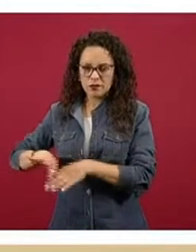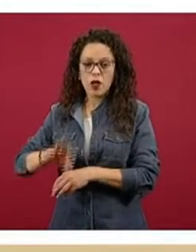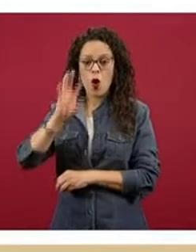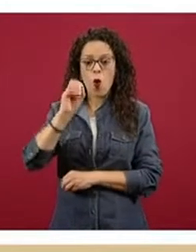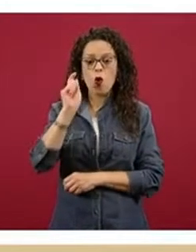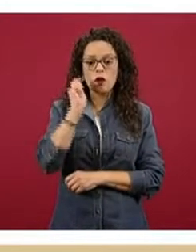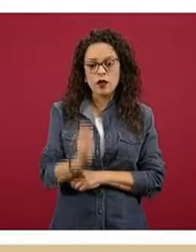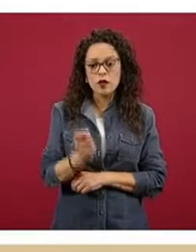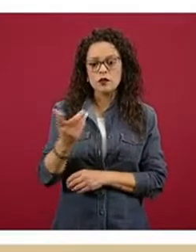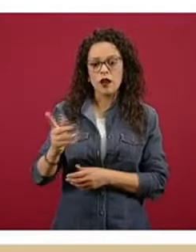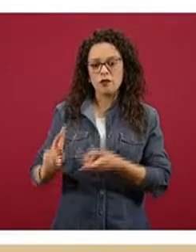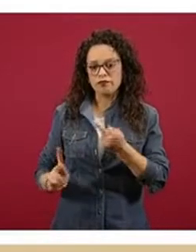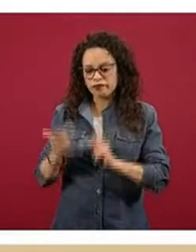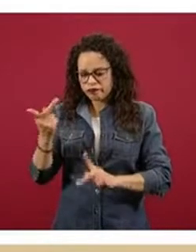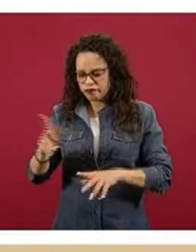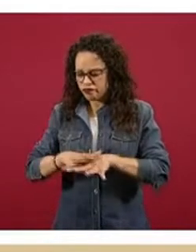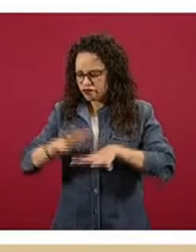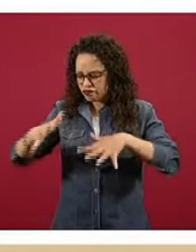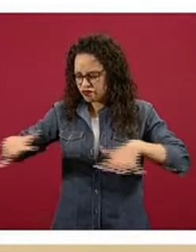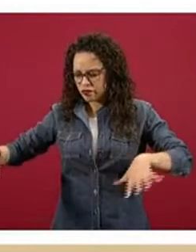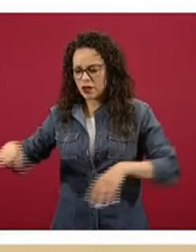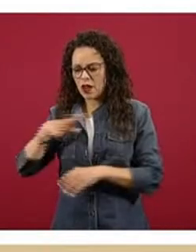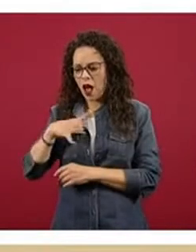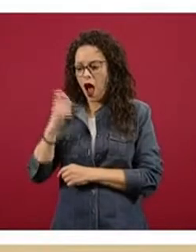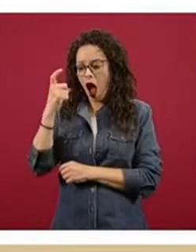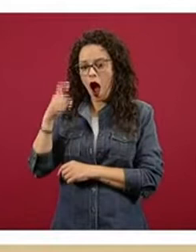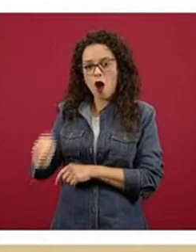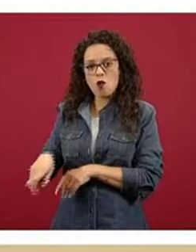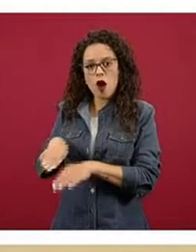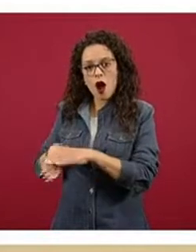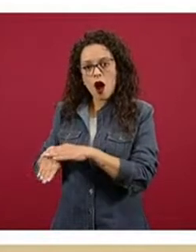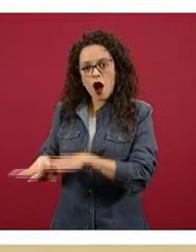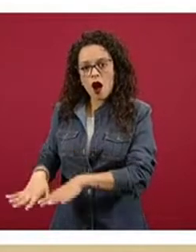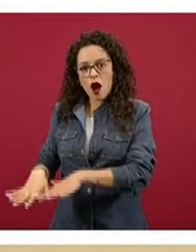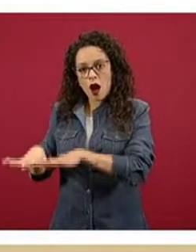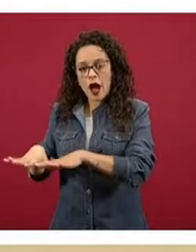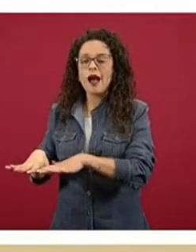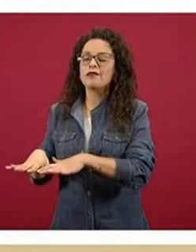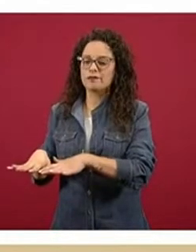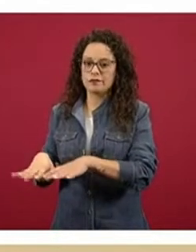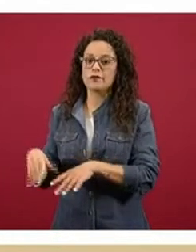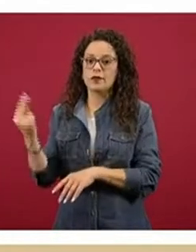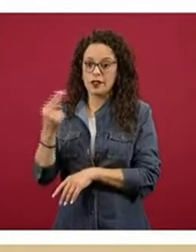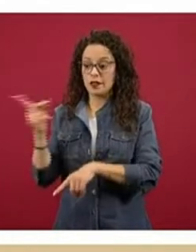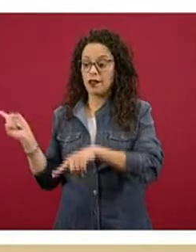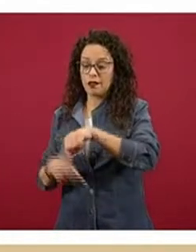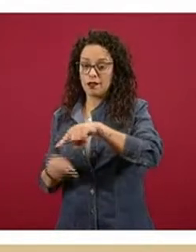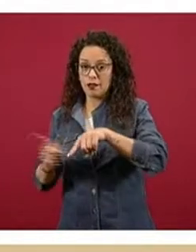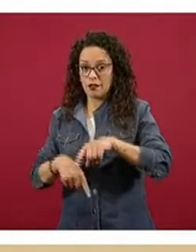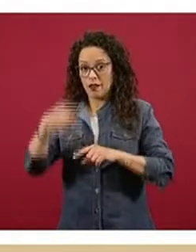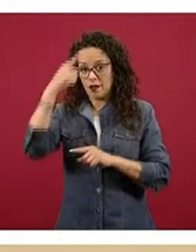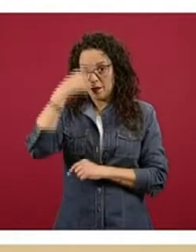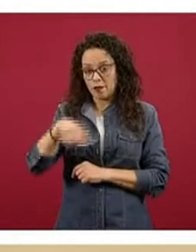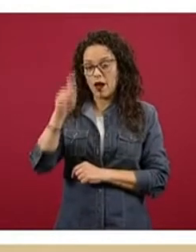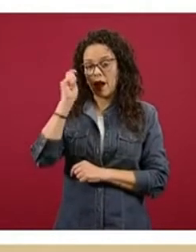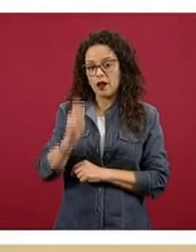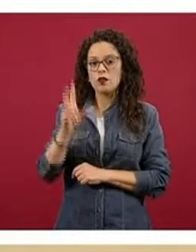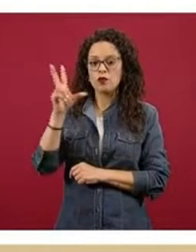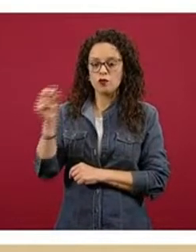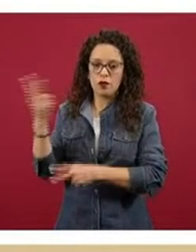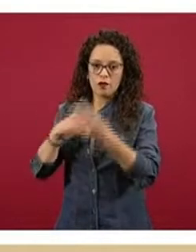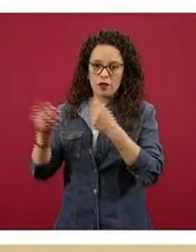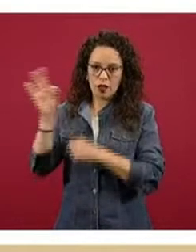hay agua limpia y estancada que puede ser un criadero. Nosotros podemos ordenar todos los objetos en la casa, como les